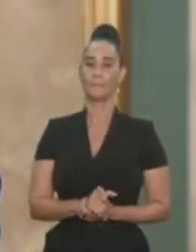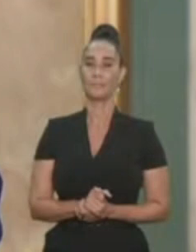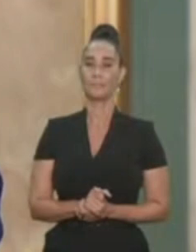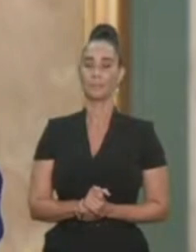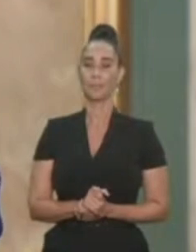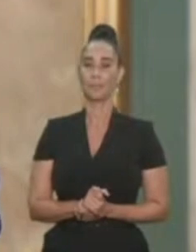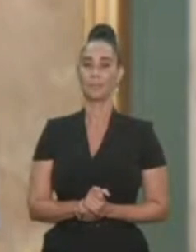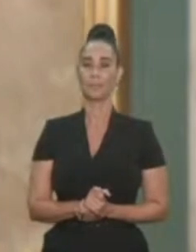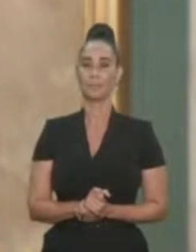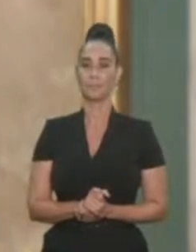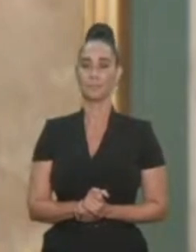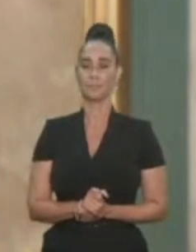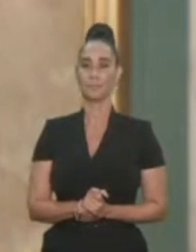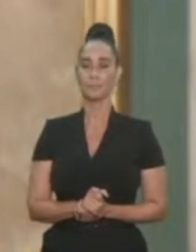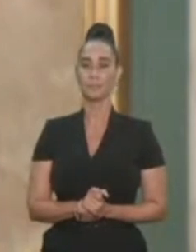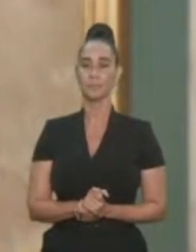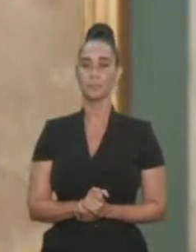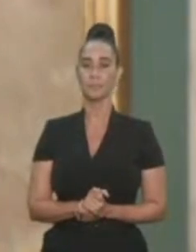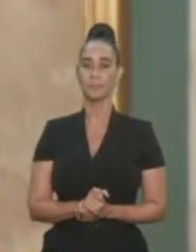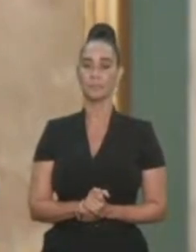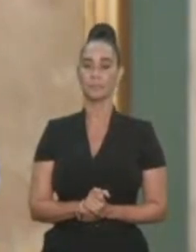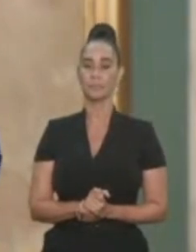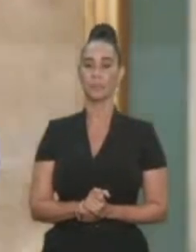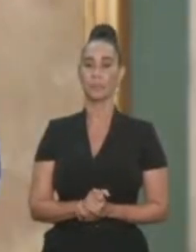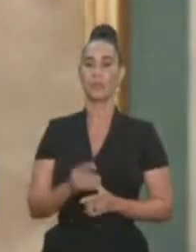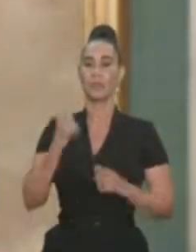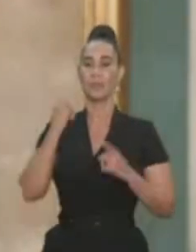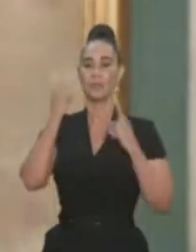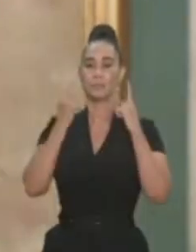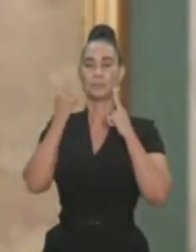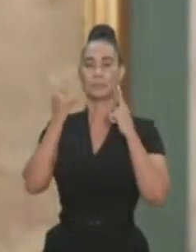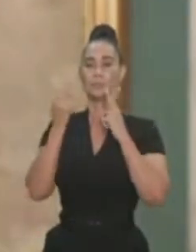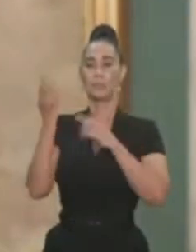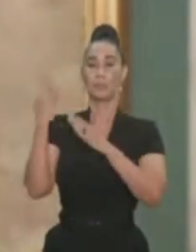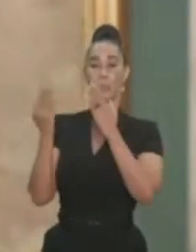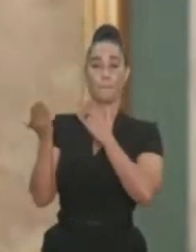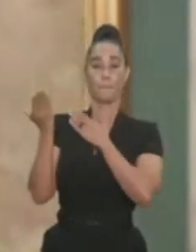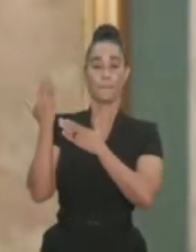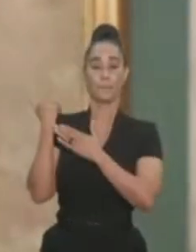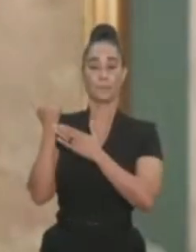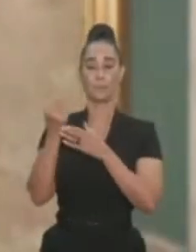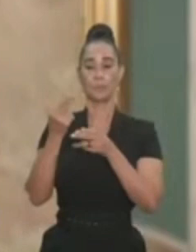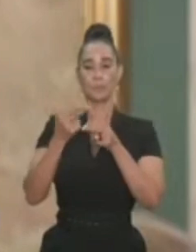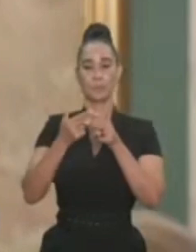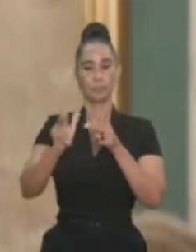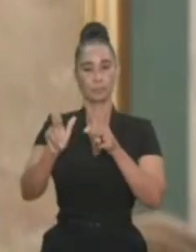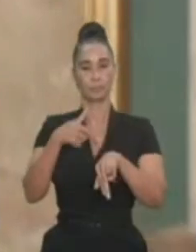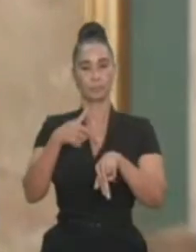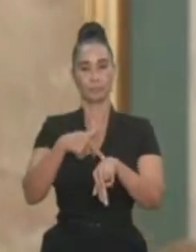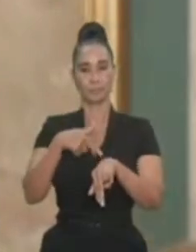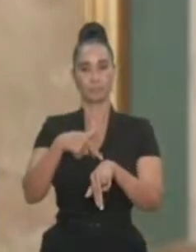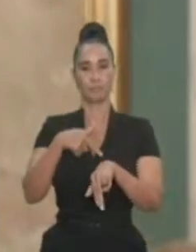No parece, parece mucho tiempo y parece poco tiempo,